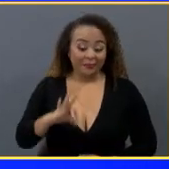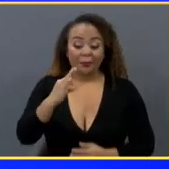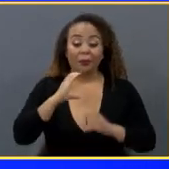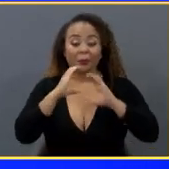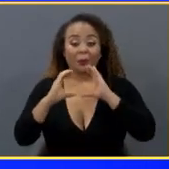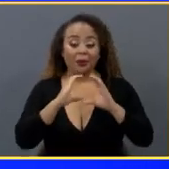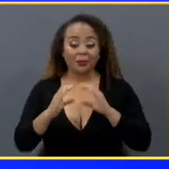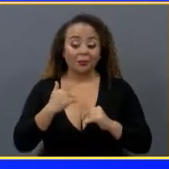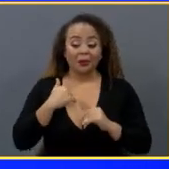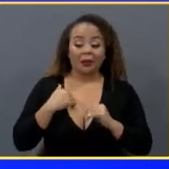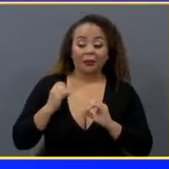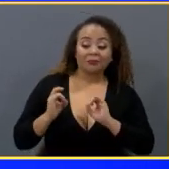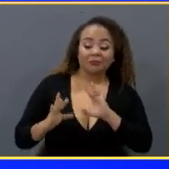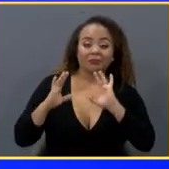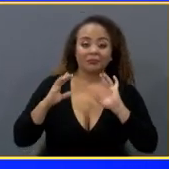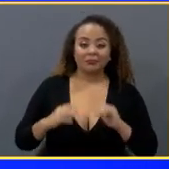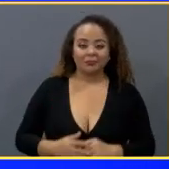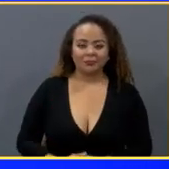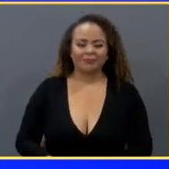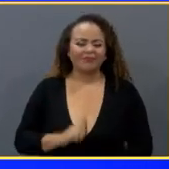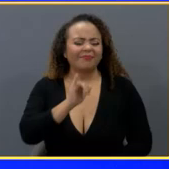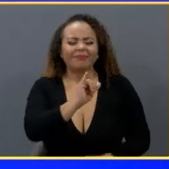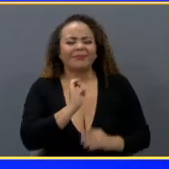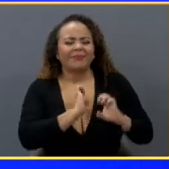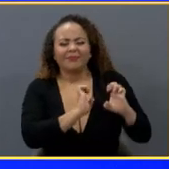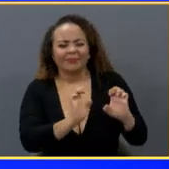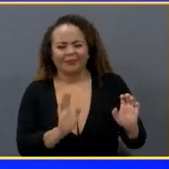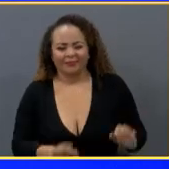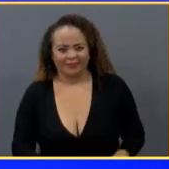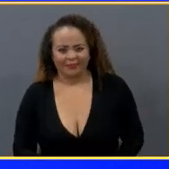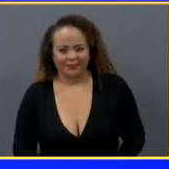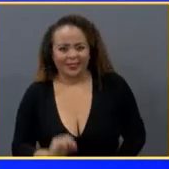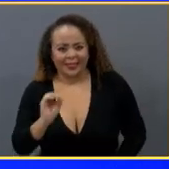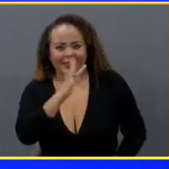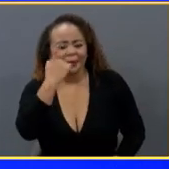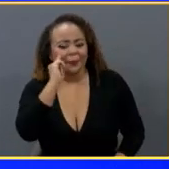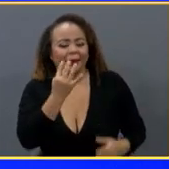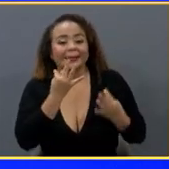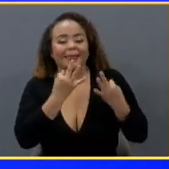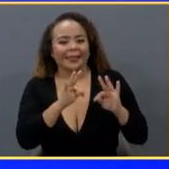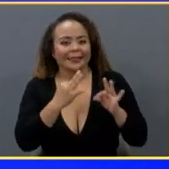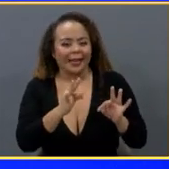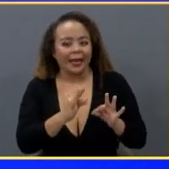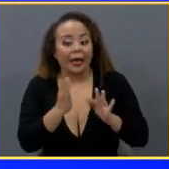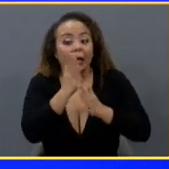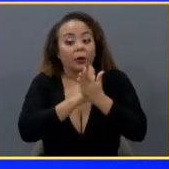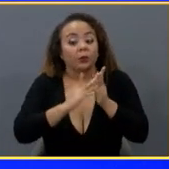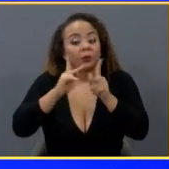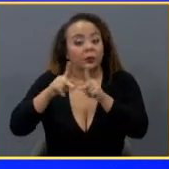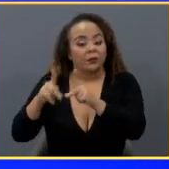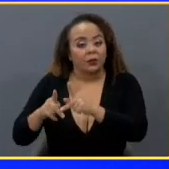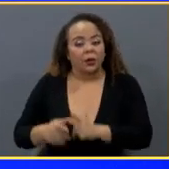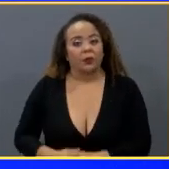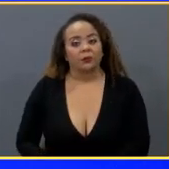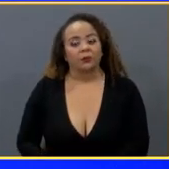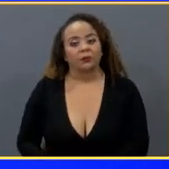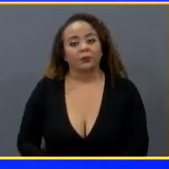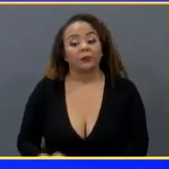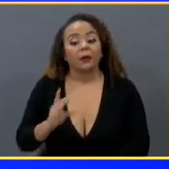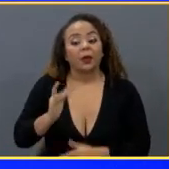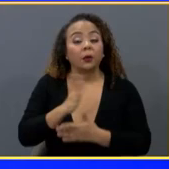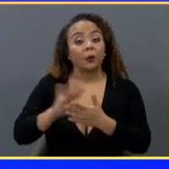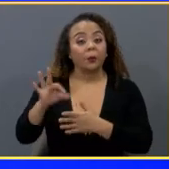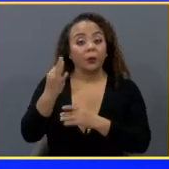nos tienen por debajo. Eso es estratégico. Claro, para tratar de que incluso algunos aficionados y hasta algunos